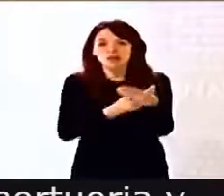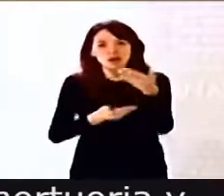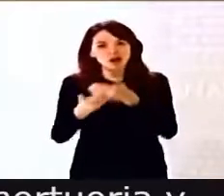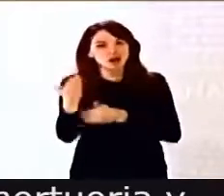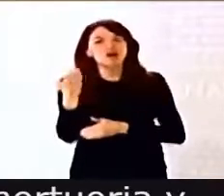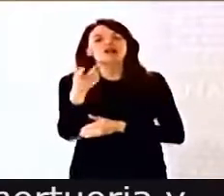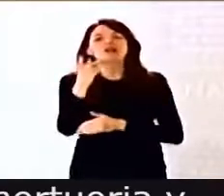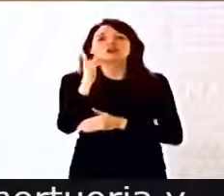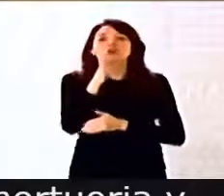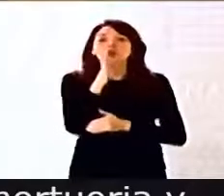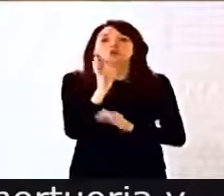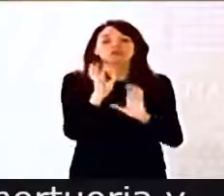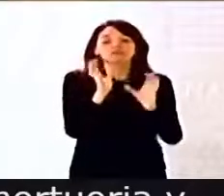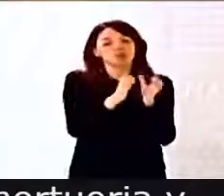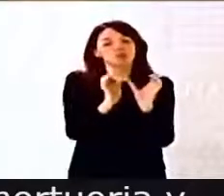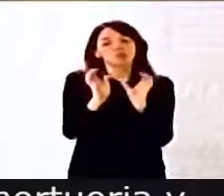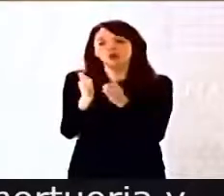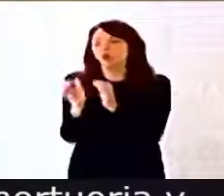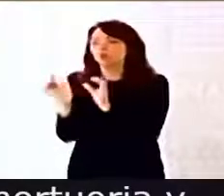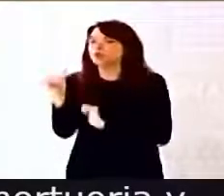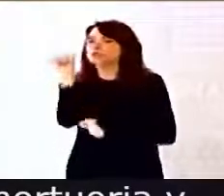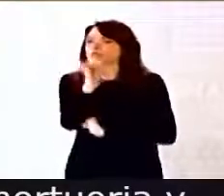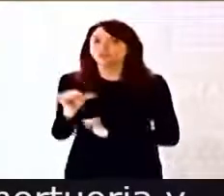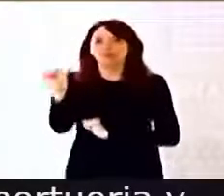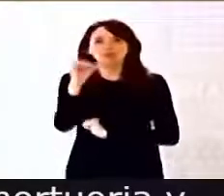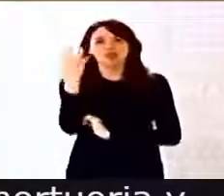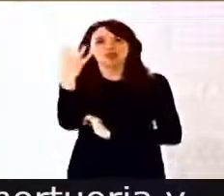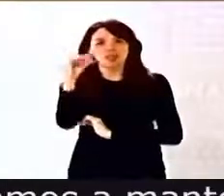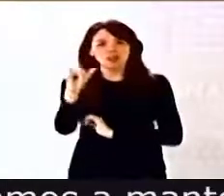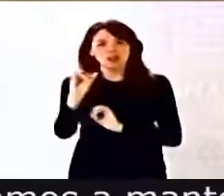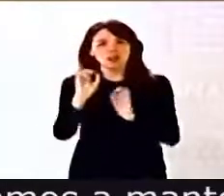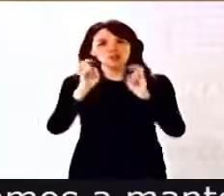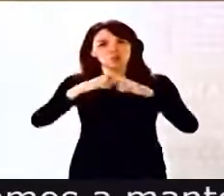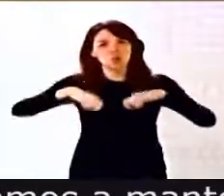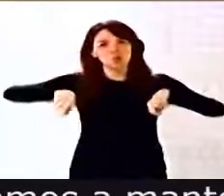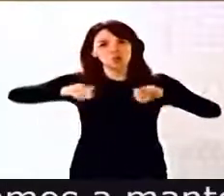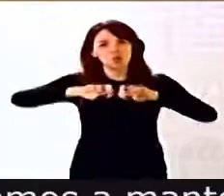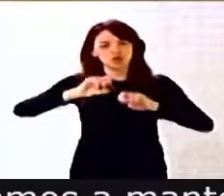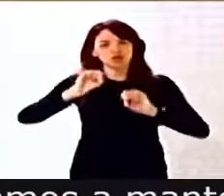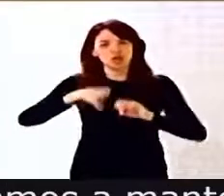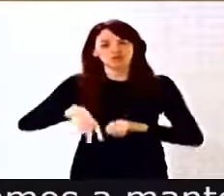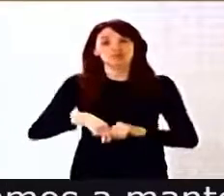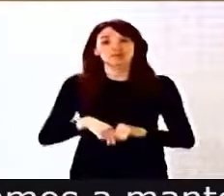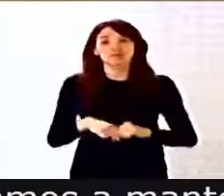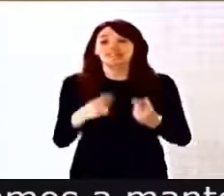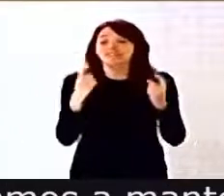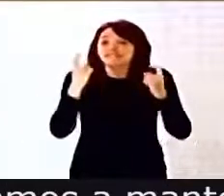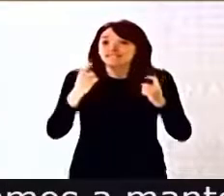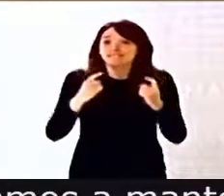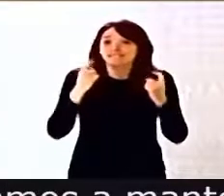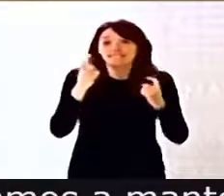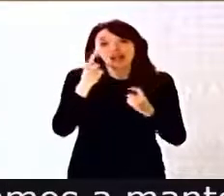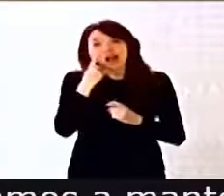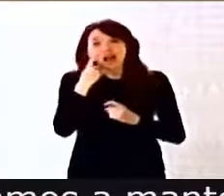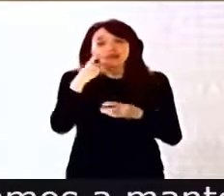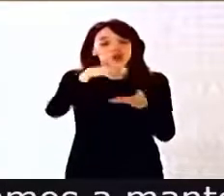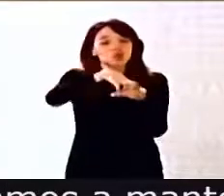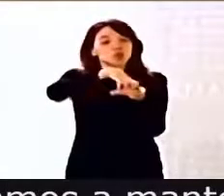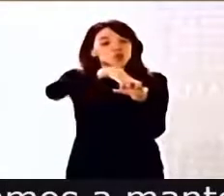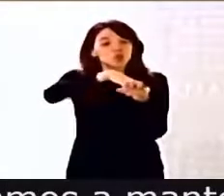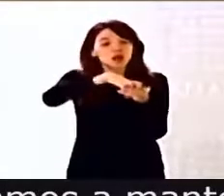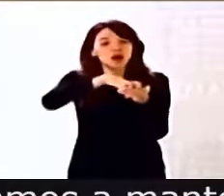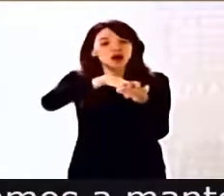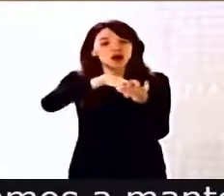que vamos a mantener de forma semanal con el CERMI. Es decir, vamos a intentar que la gente tenga las menos dudas posibles